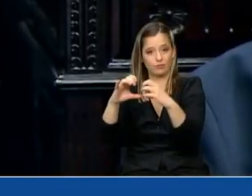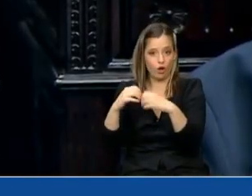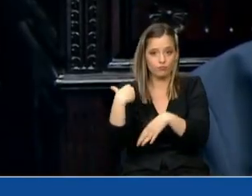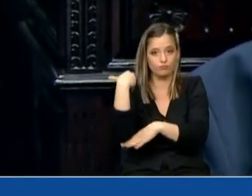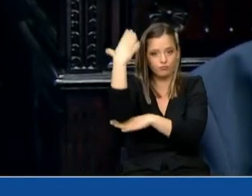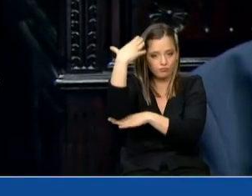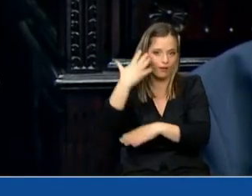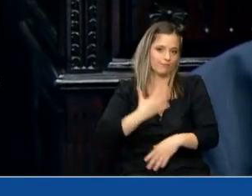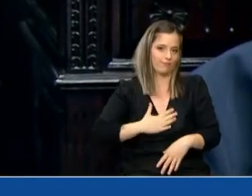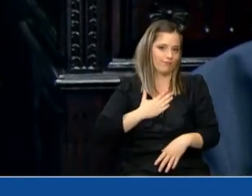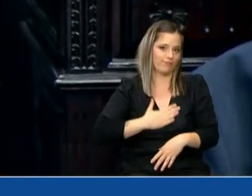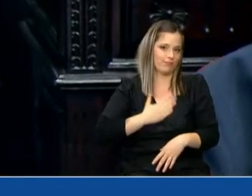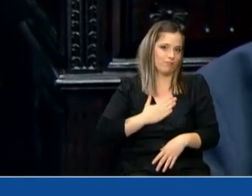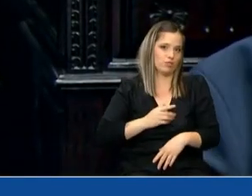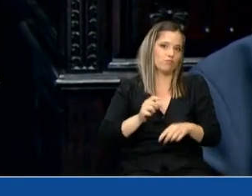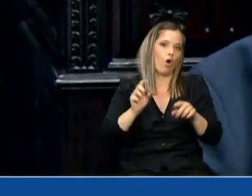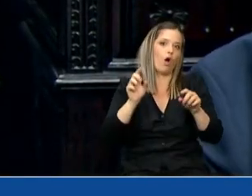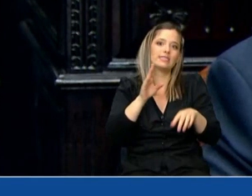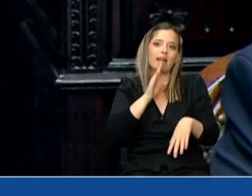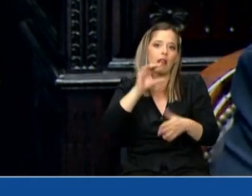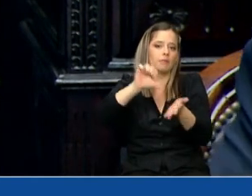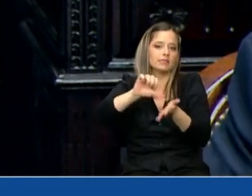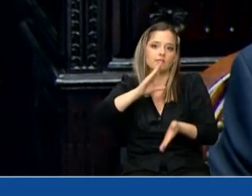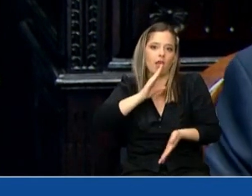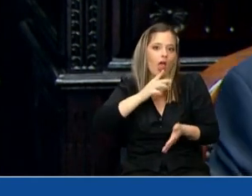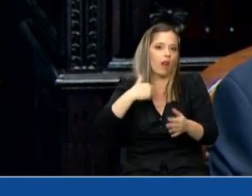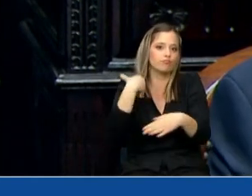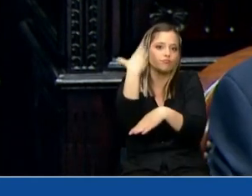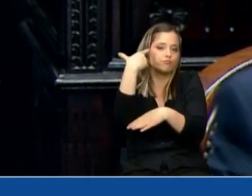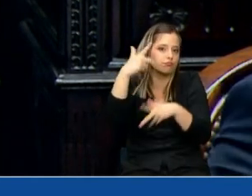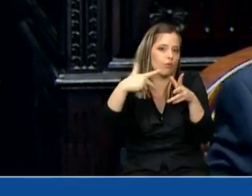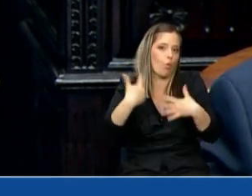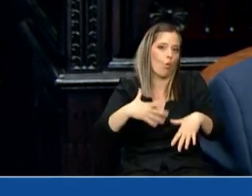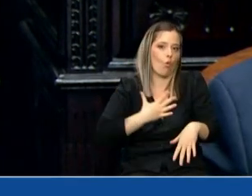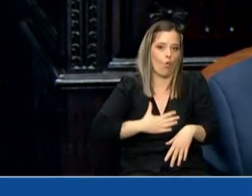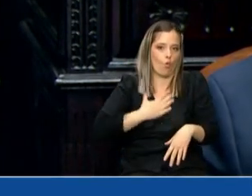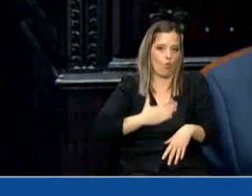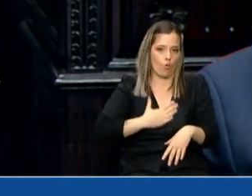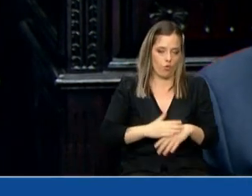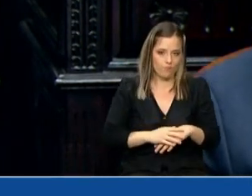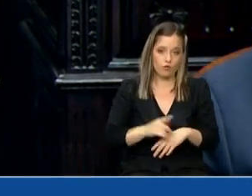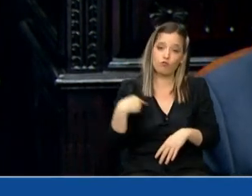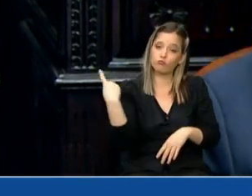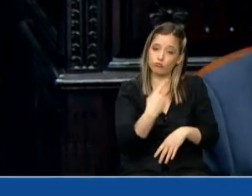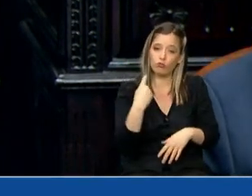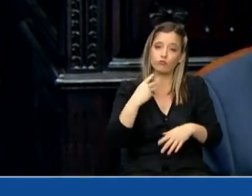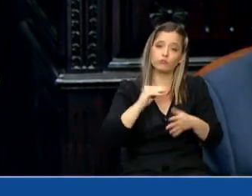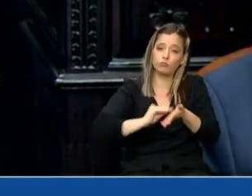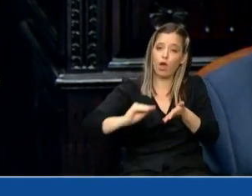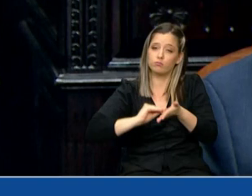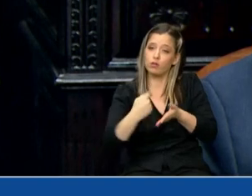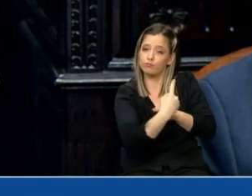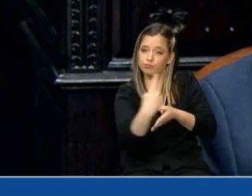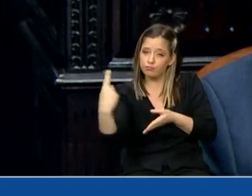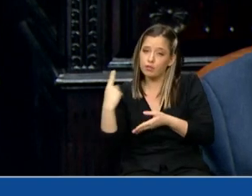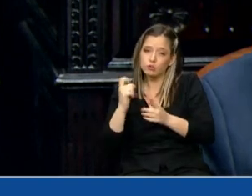hoy hablando sobre Israel. Y que lo hagamos la mayoría de nosotros repudiando